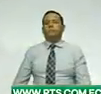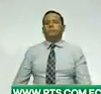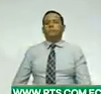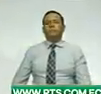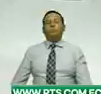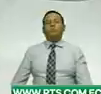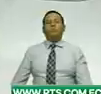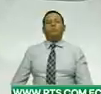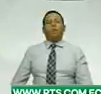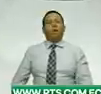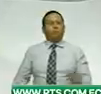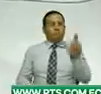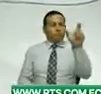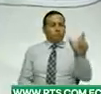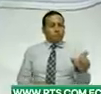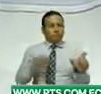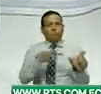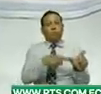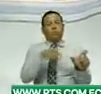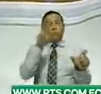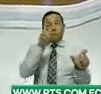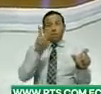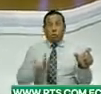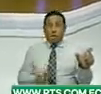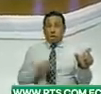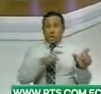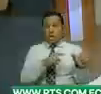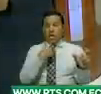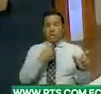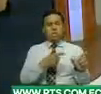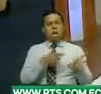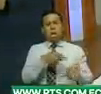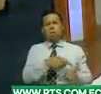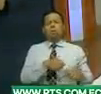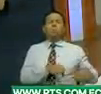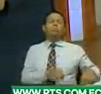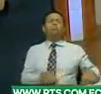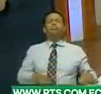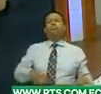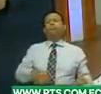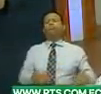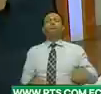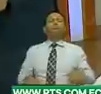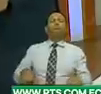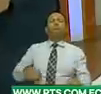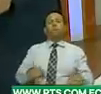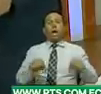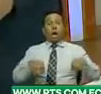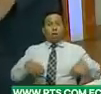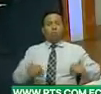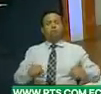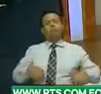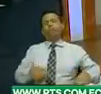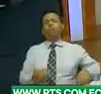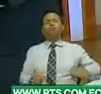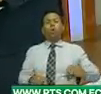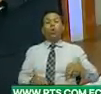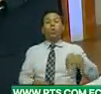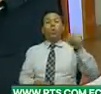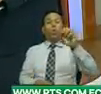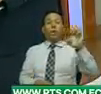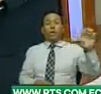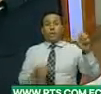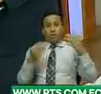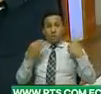Y un ciudadano venezolano falleció trágicamente mientras conducía su motocicleta en la vía perimetral al noroeste de Guayaquil. Según versiones,